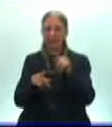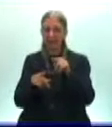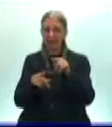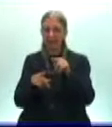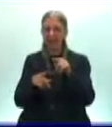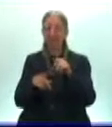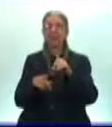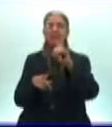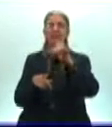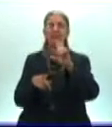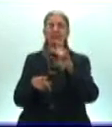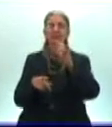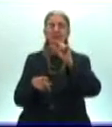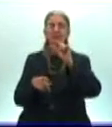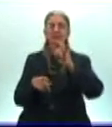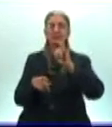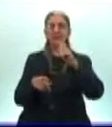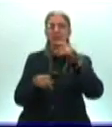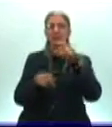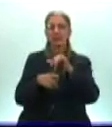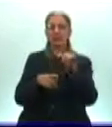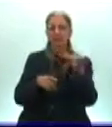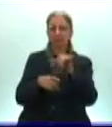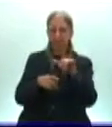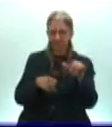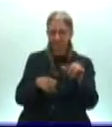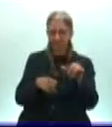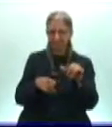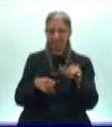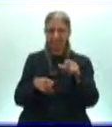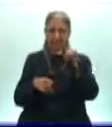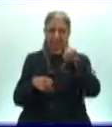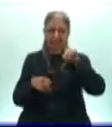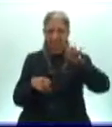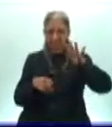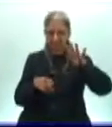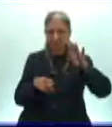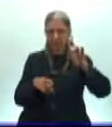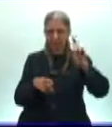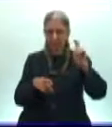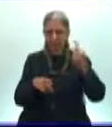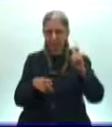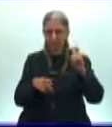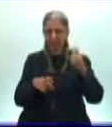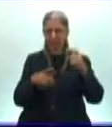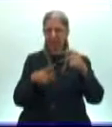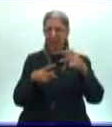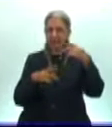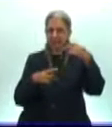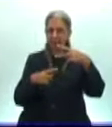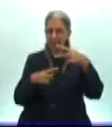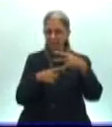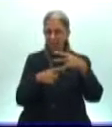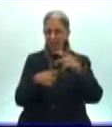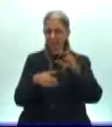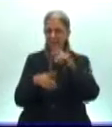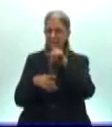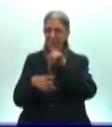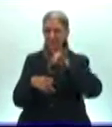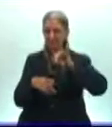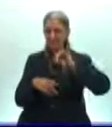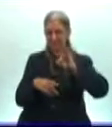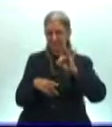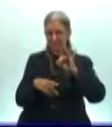desigualdad. Fíjense que me queda 14x menor o igual que 17x más 24. Vamos ahora